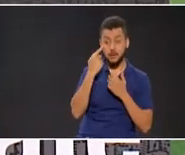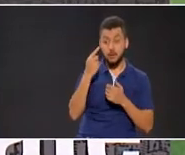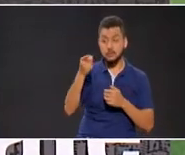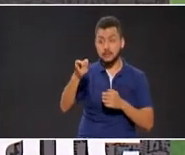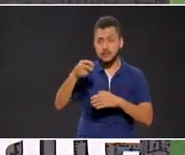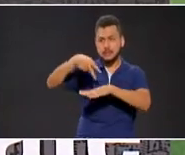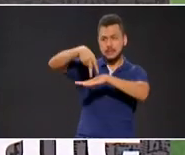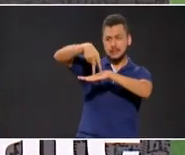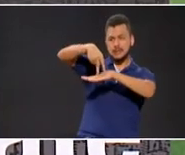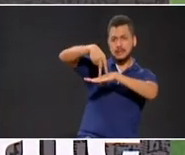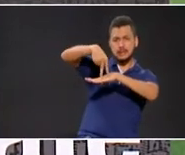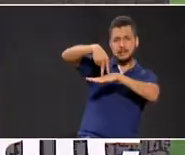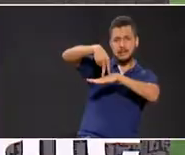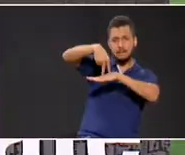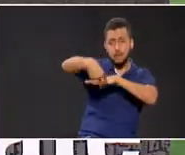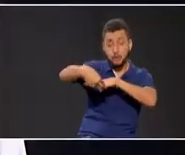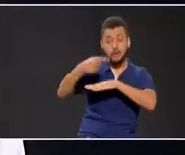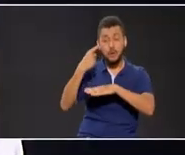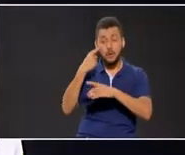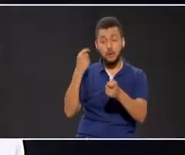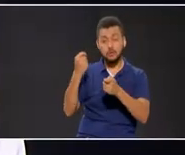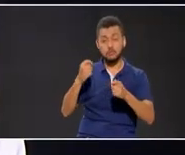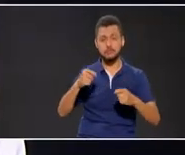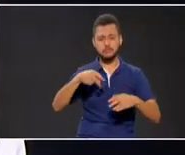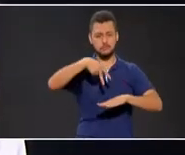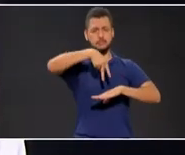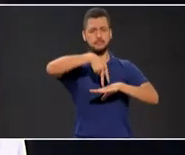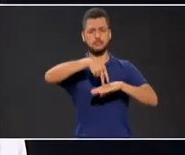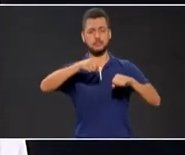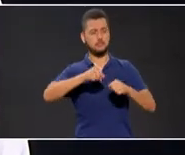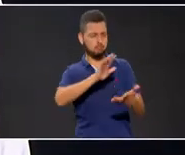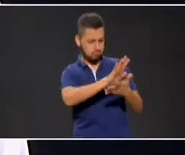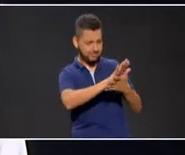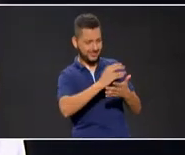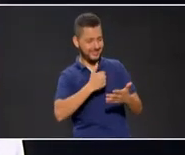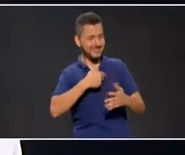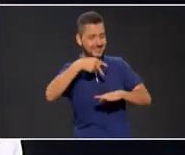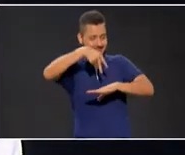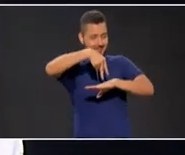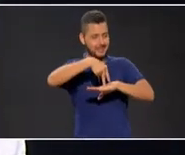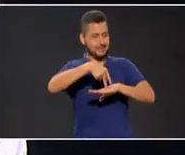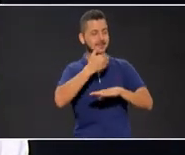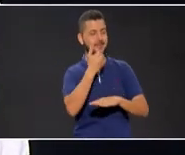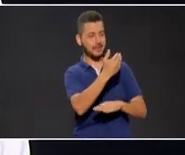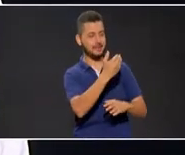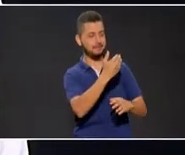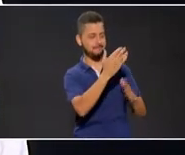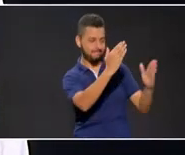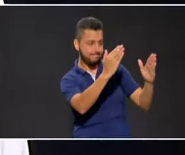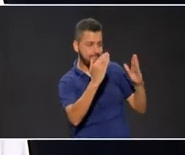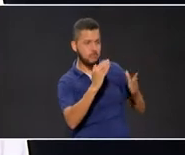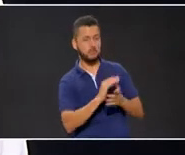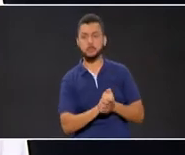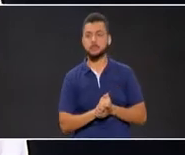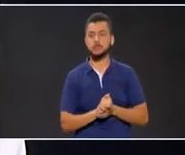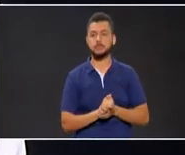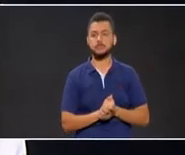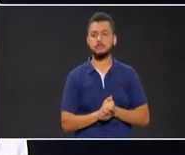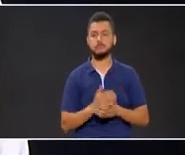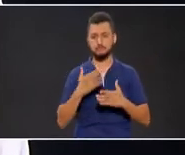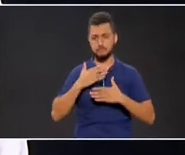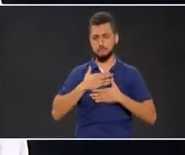se nos vaya de pronto a bailar que es en serio tengo frío viene la propuesta nuestra está